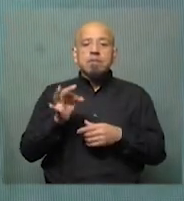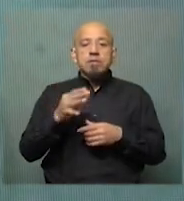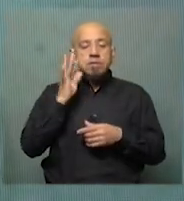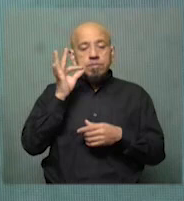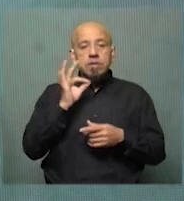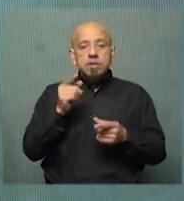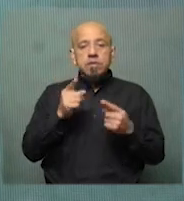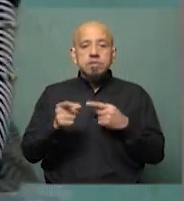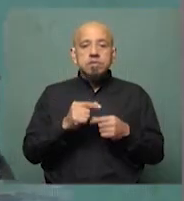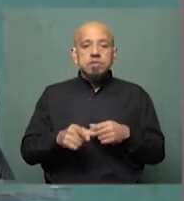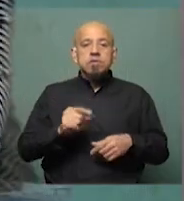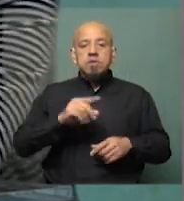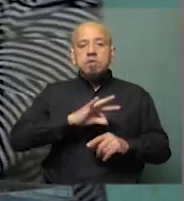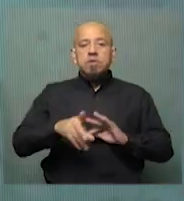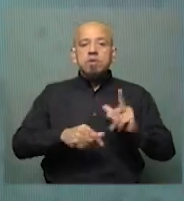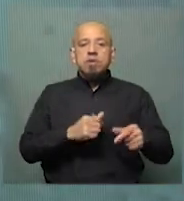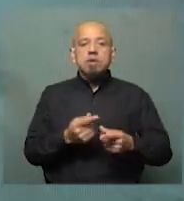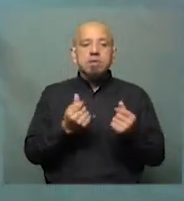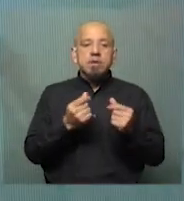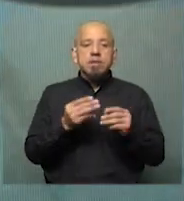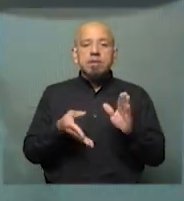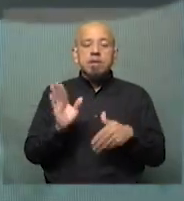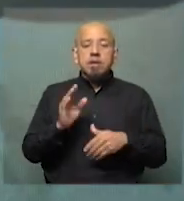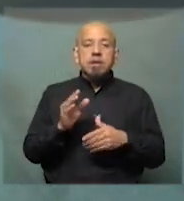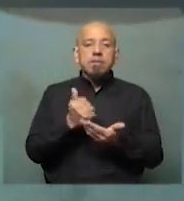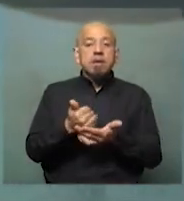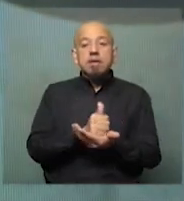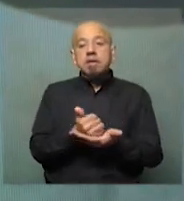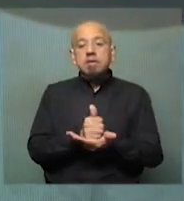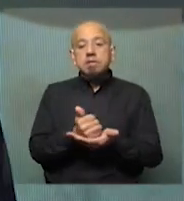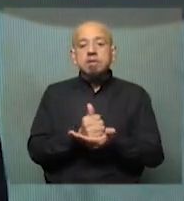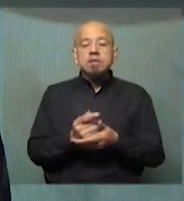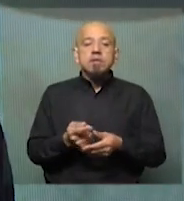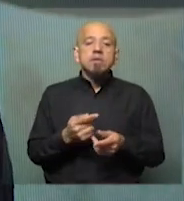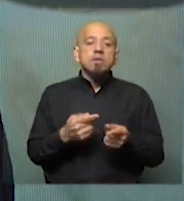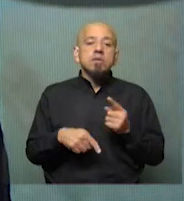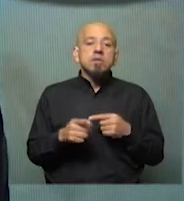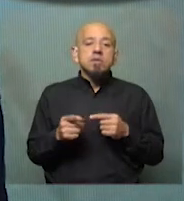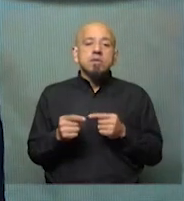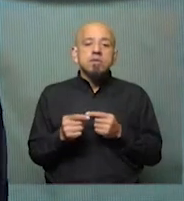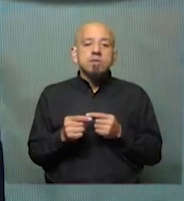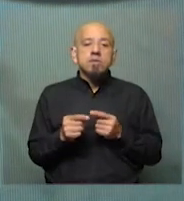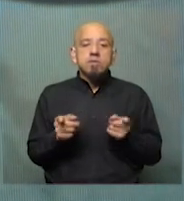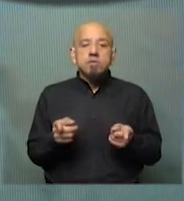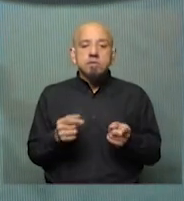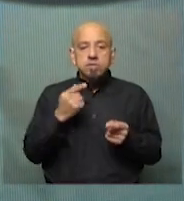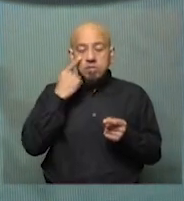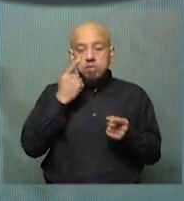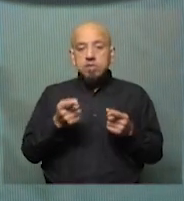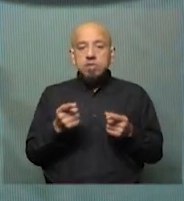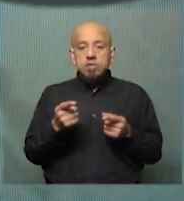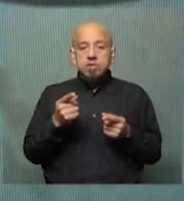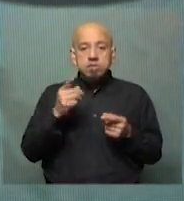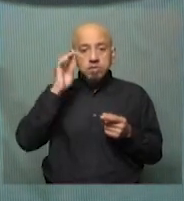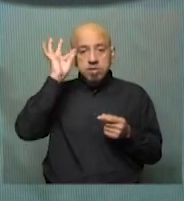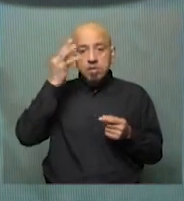públicamente de que le robaba plata para ir a las maquinitas. Y pero está, y eso no, por lo menos lo que yo he visto, y creo capaz